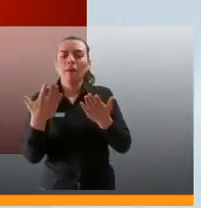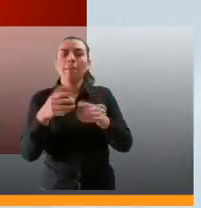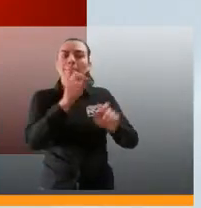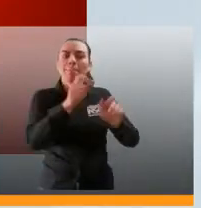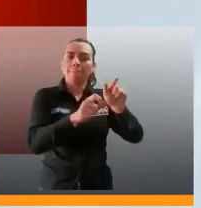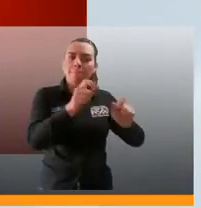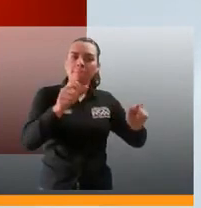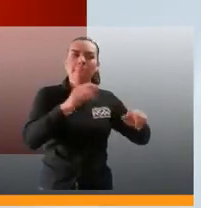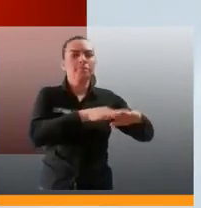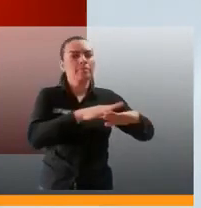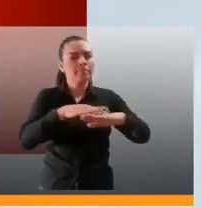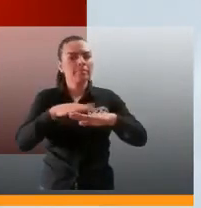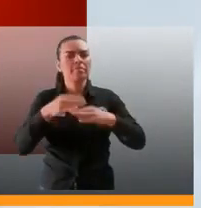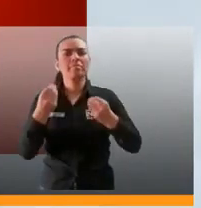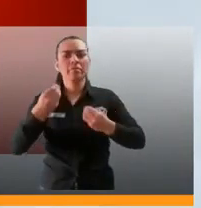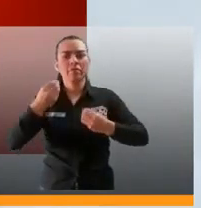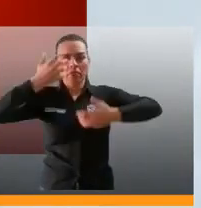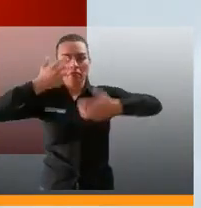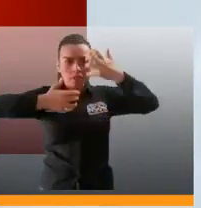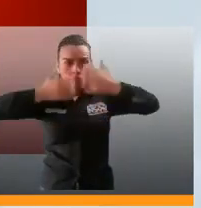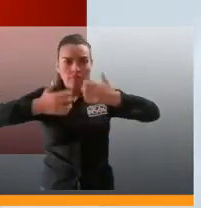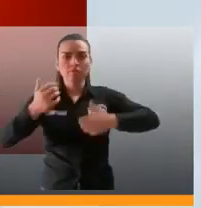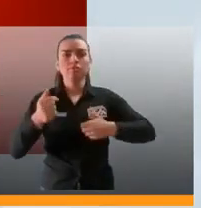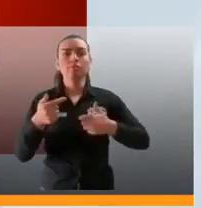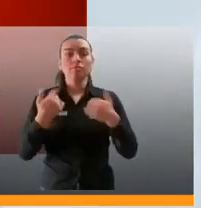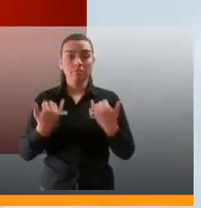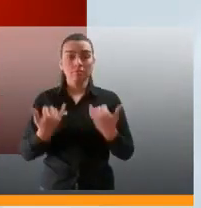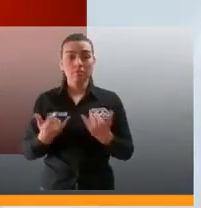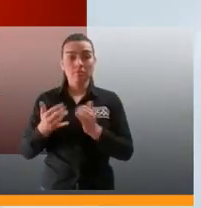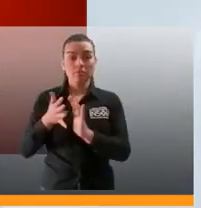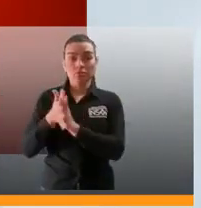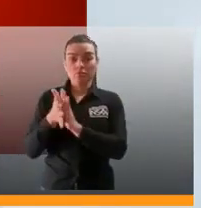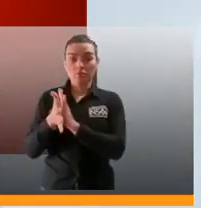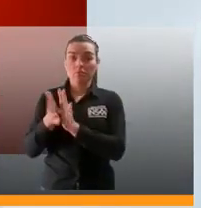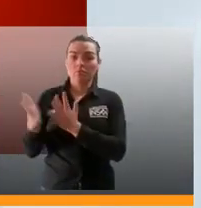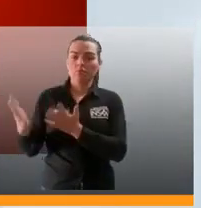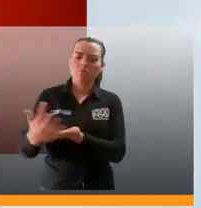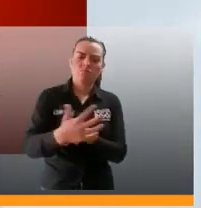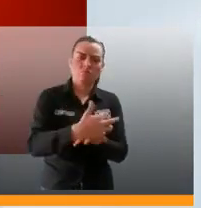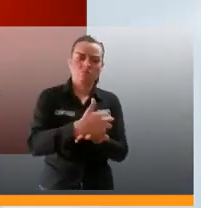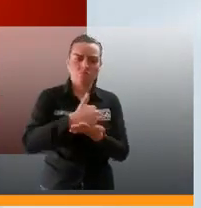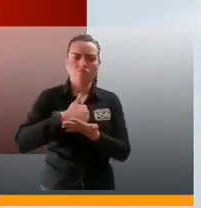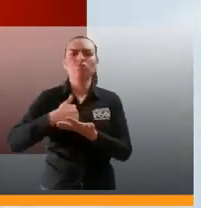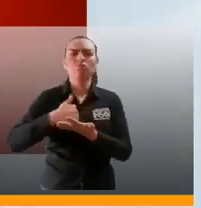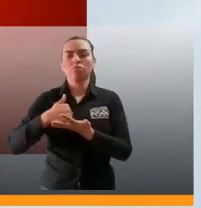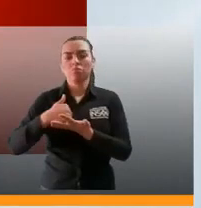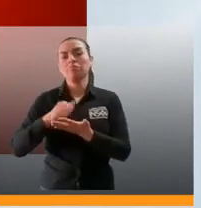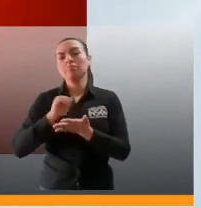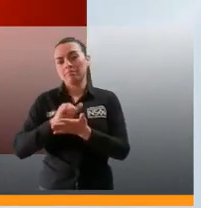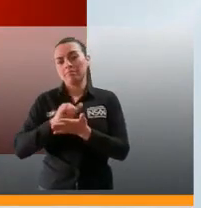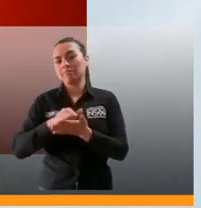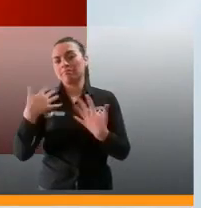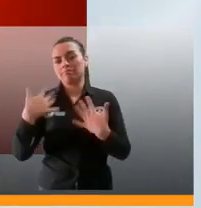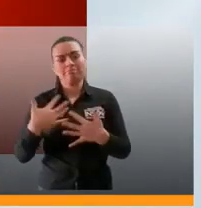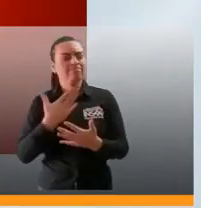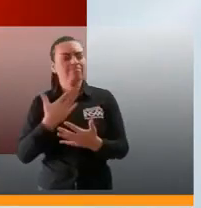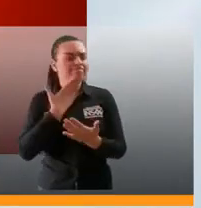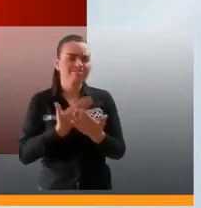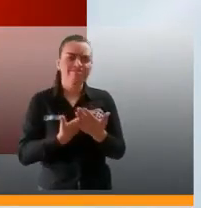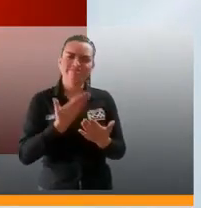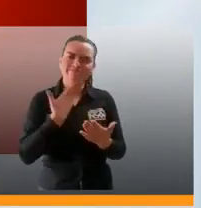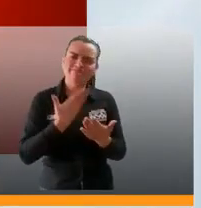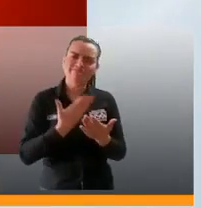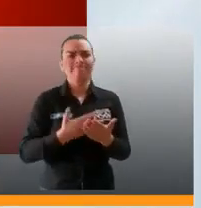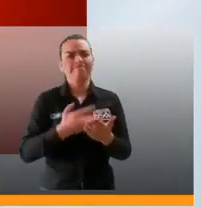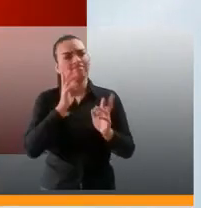la evaluación, consolidar esta información. Entonces, de verdad que es un gracias, gracias, gracias y un